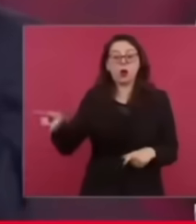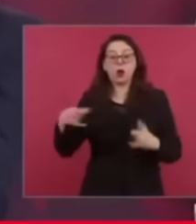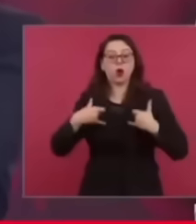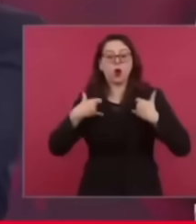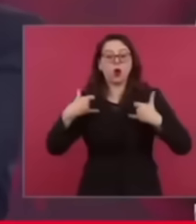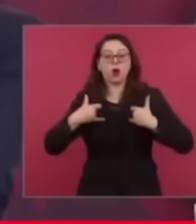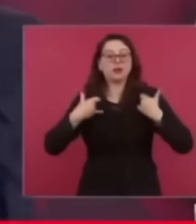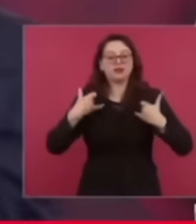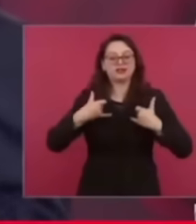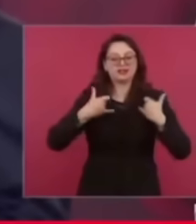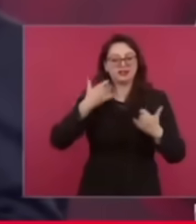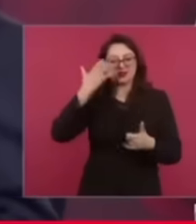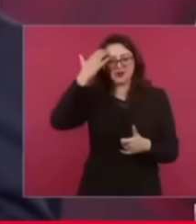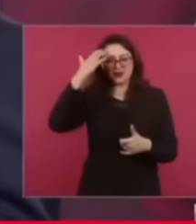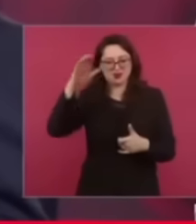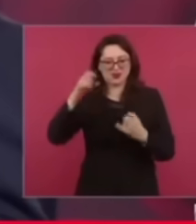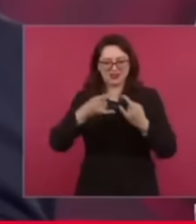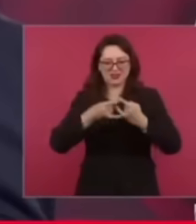con los terrenos